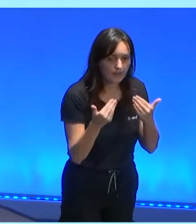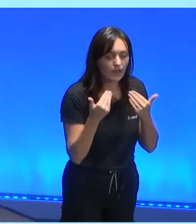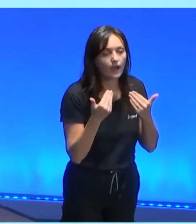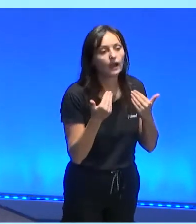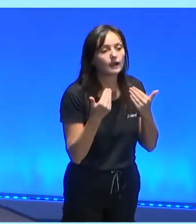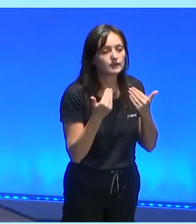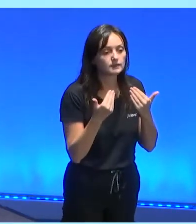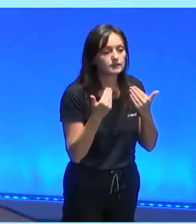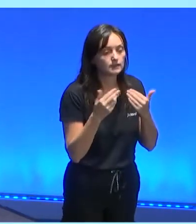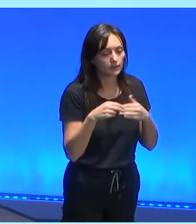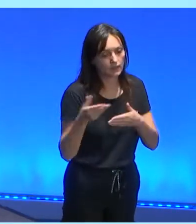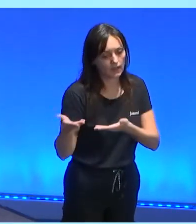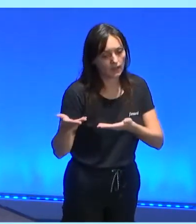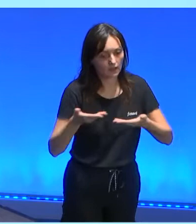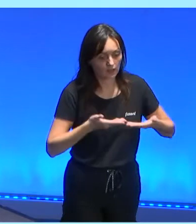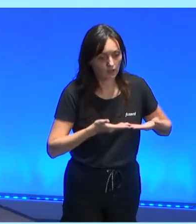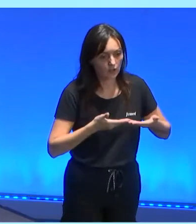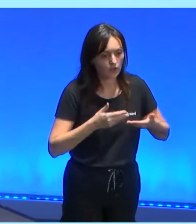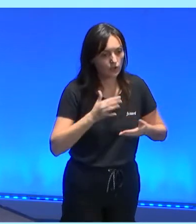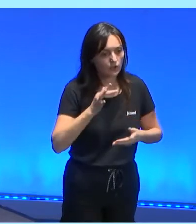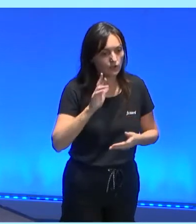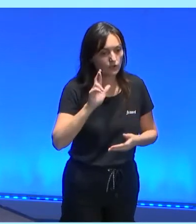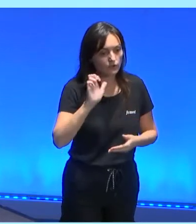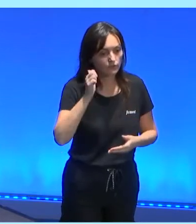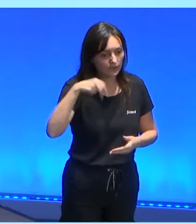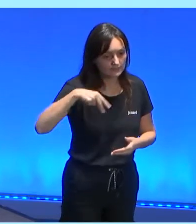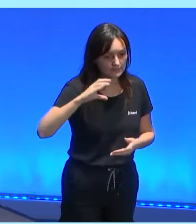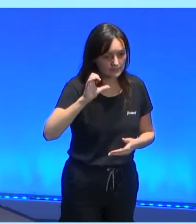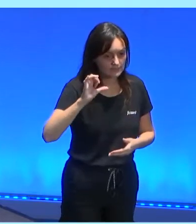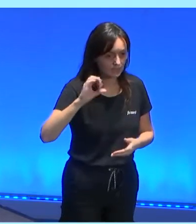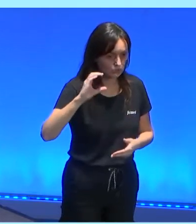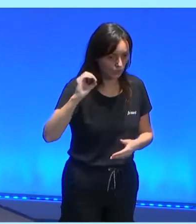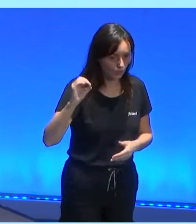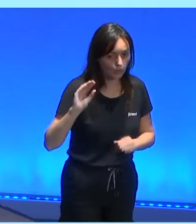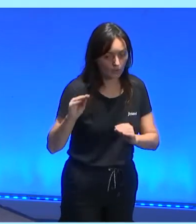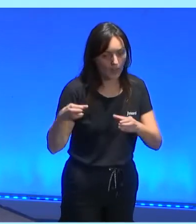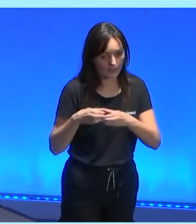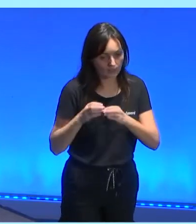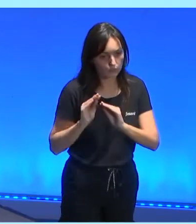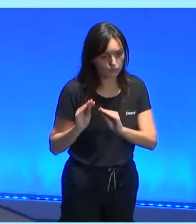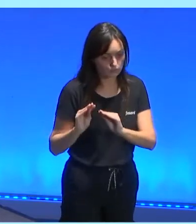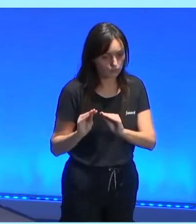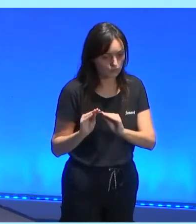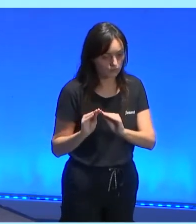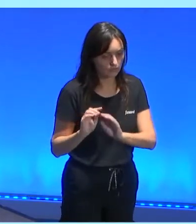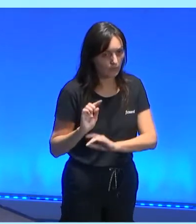nuestro ilustrísimo invitado, a Francesco Tonucci y a su equipo, con los que tuvimos una